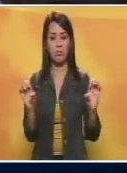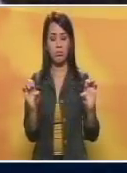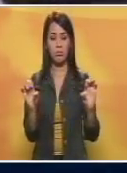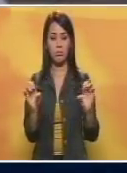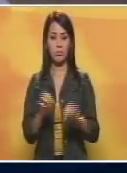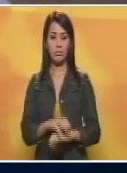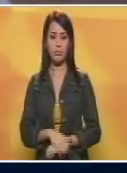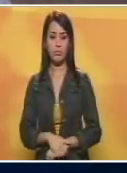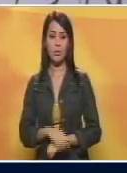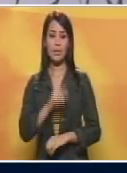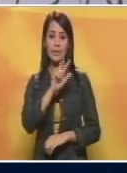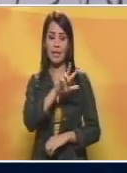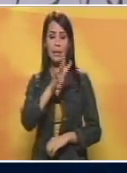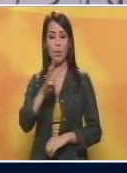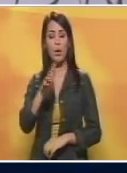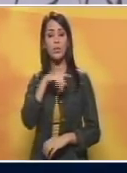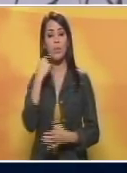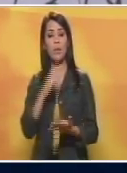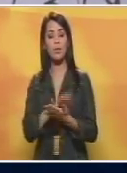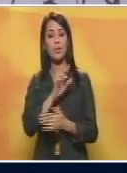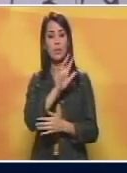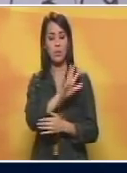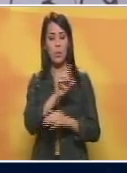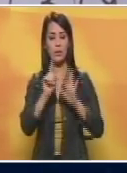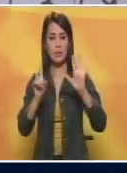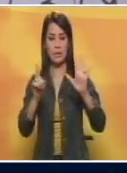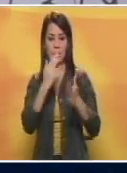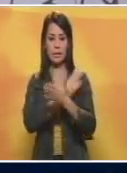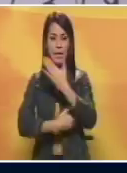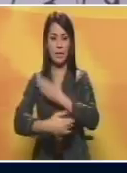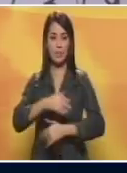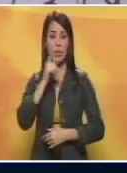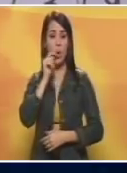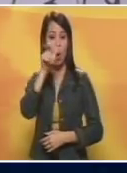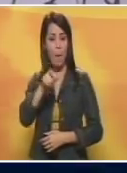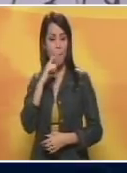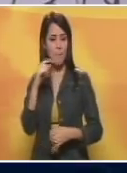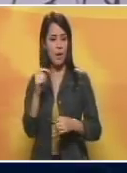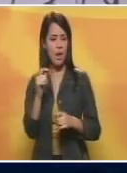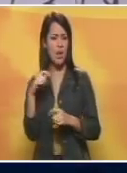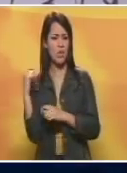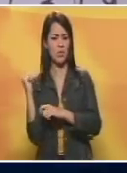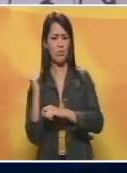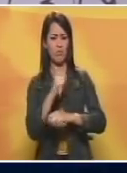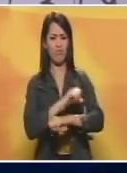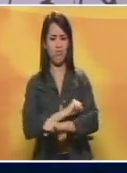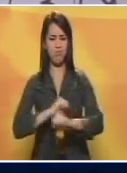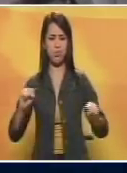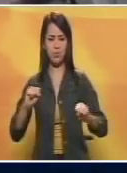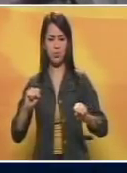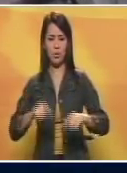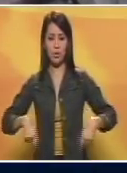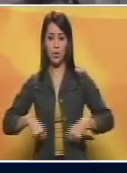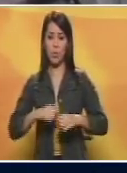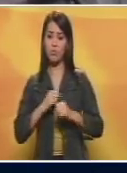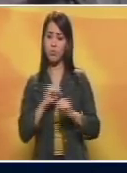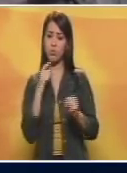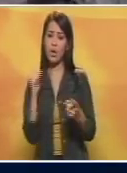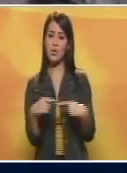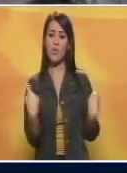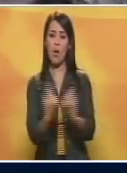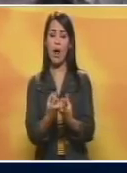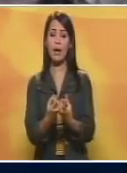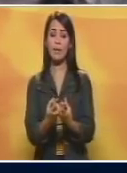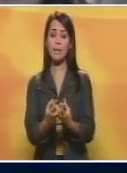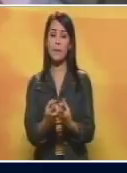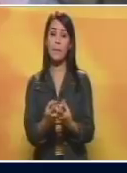kabul que dejó 34 muertos y 56 heridos un sujeto detonó un cinturón de explosivos en el interior del recinto en